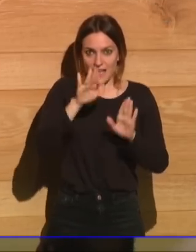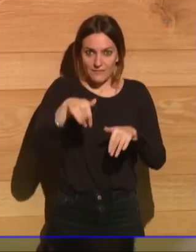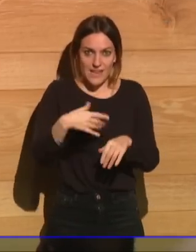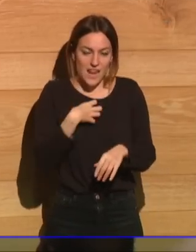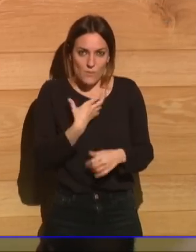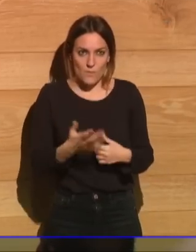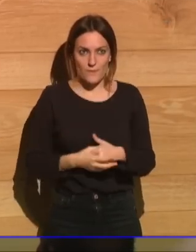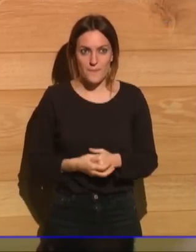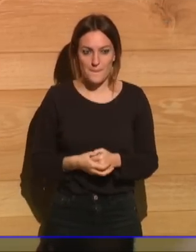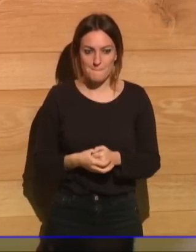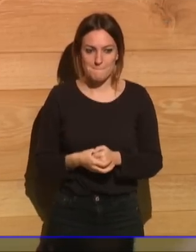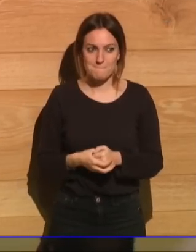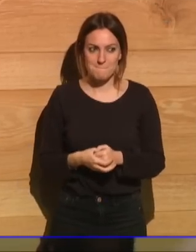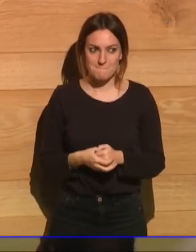nada.